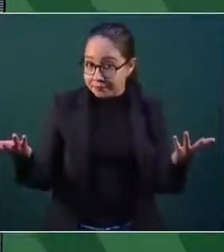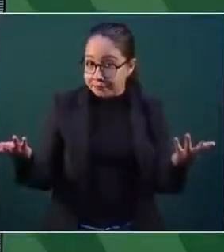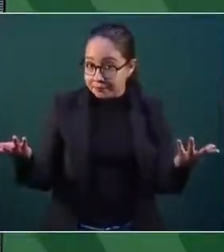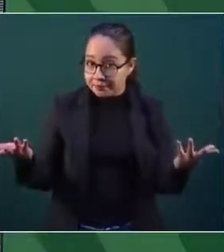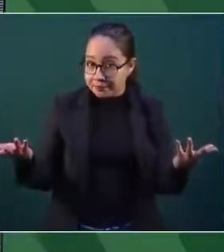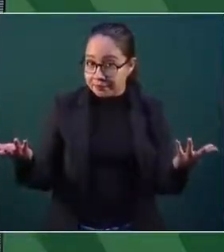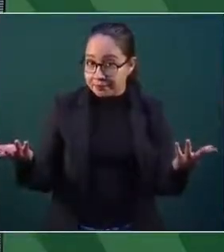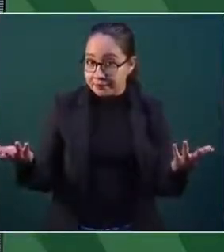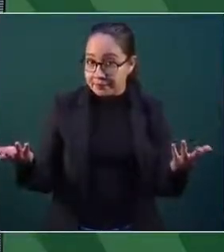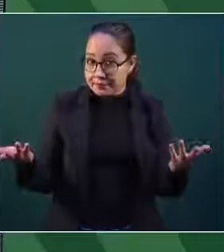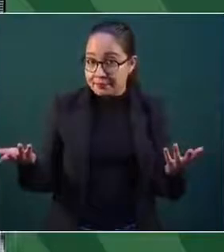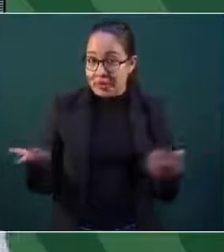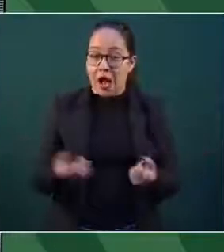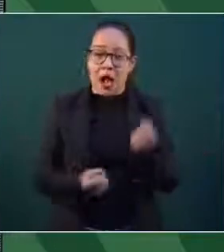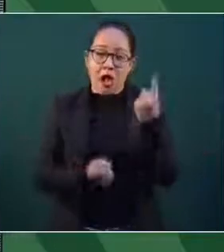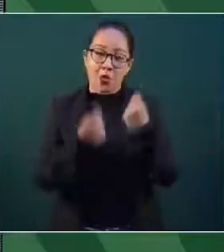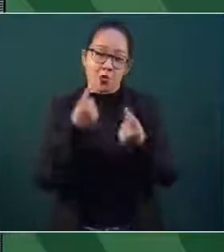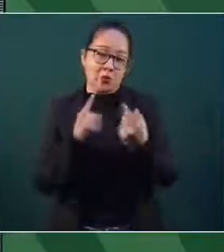ese